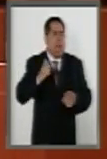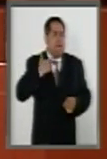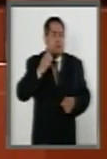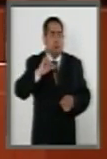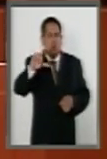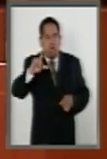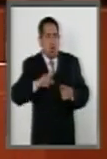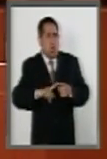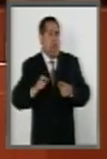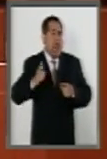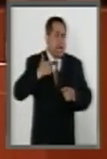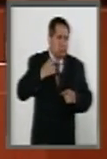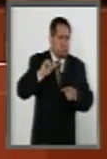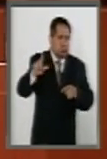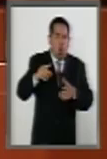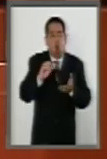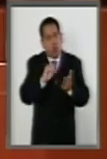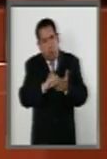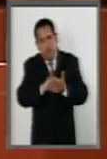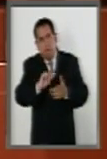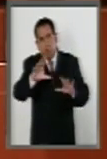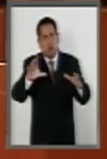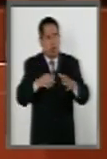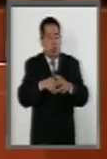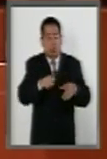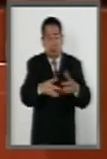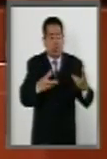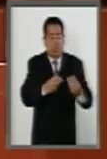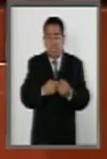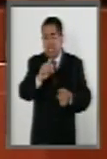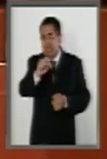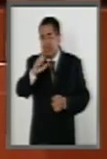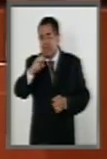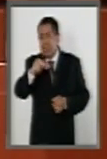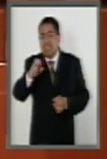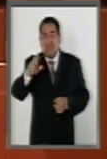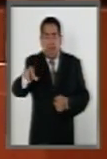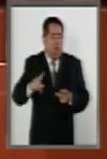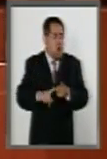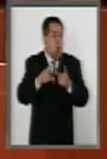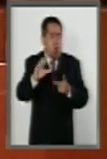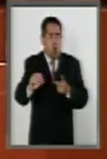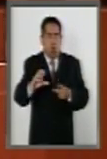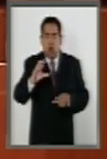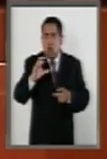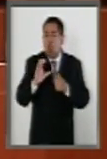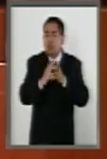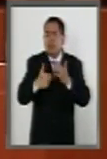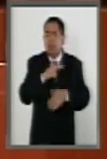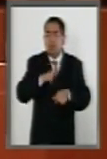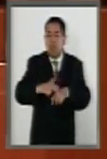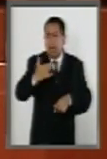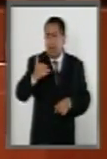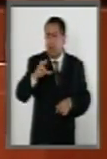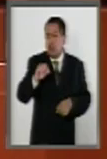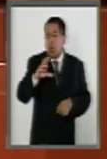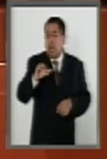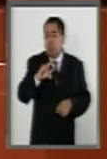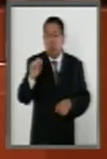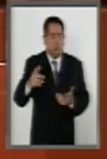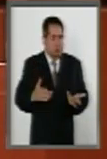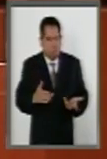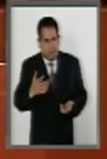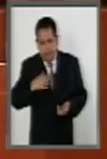o exfuncionarios de la Secretaría de Energía o de la Comisión Nacional de Hidrocarburos. Por ello,